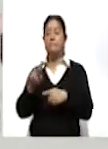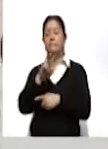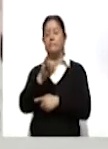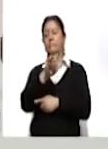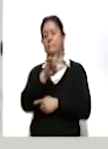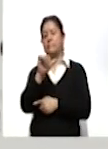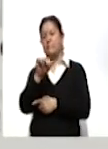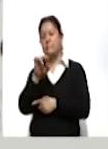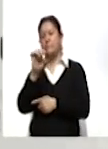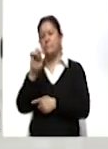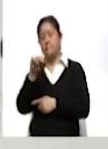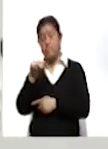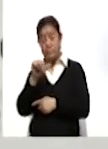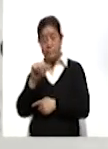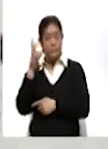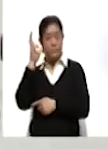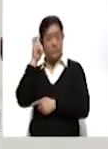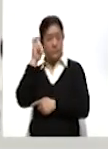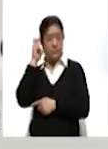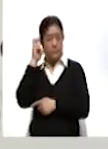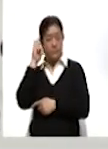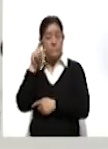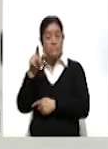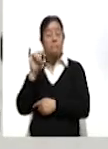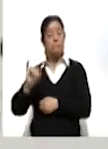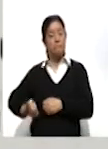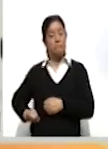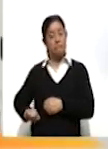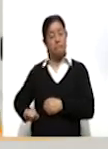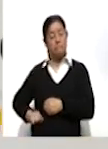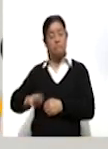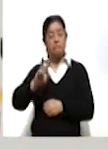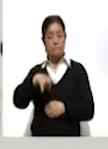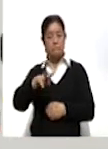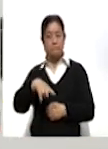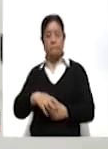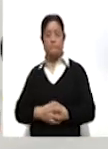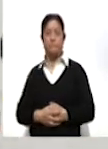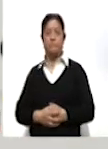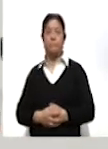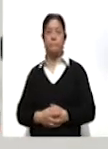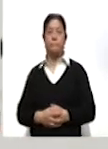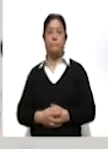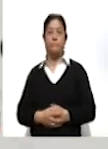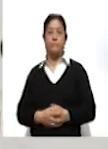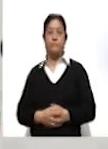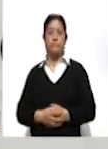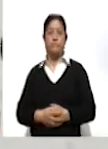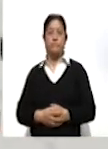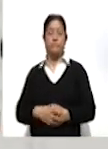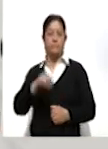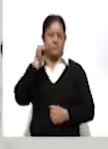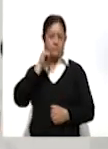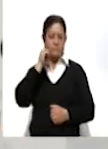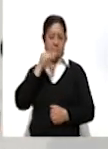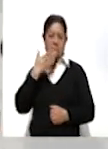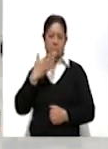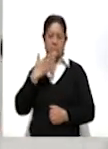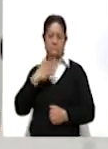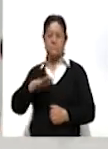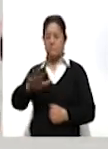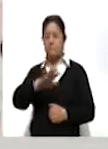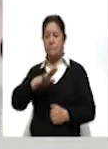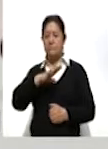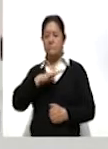proceso rápido, pero muy interesante, muy fructífero, con pues siempre como tener un espacio de niñas y